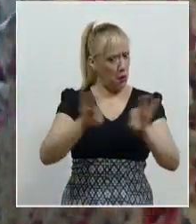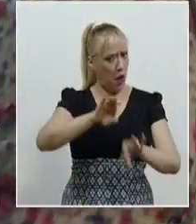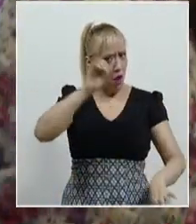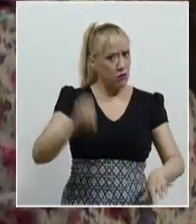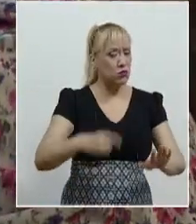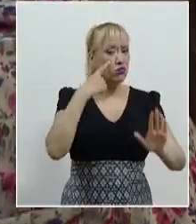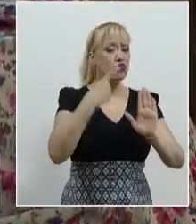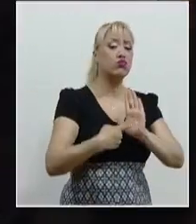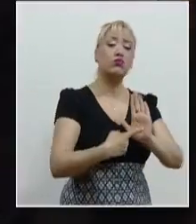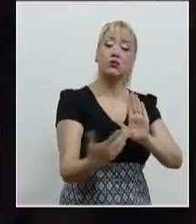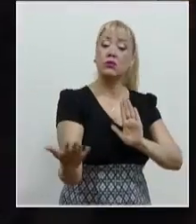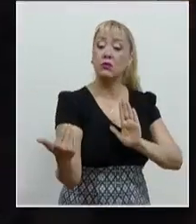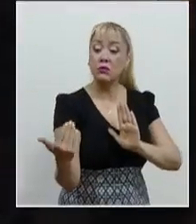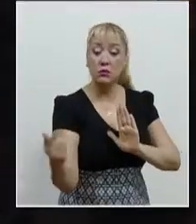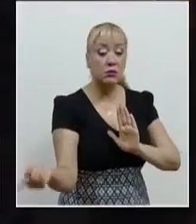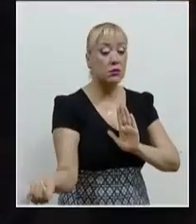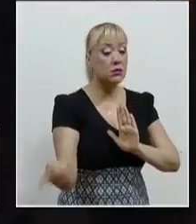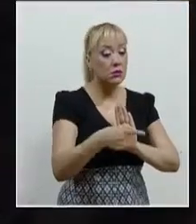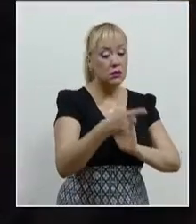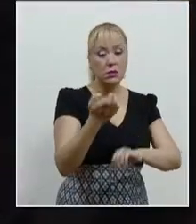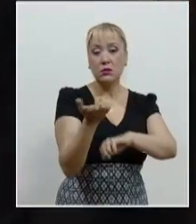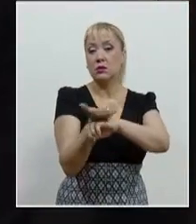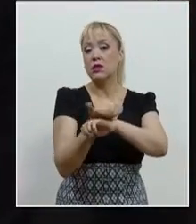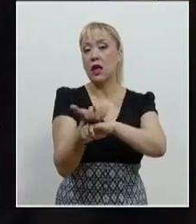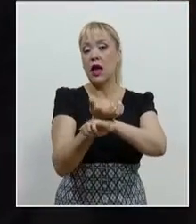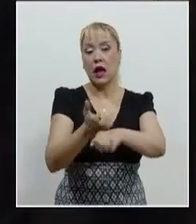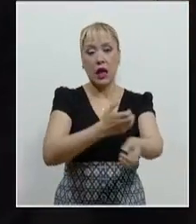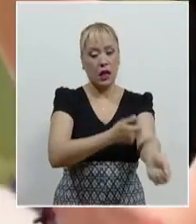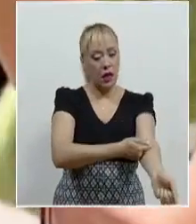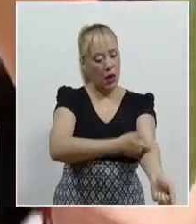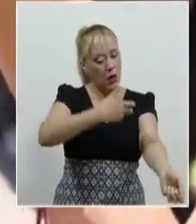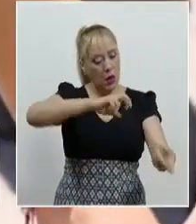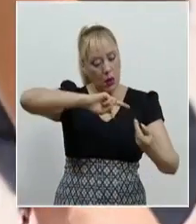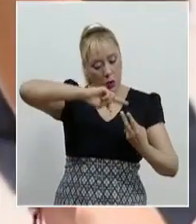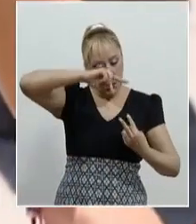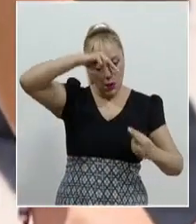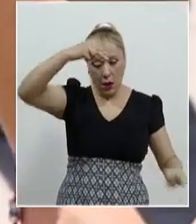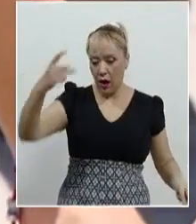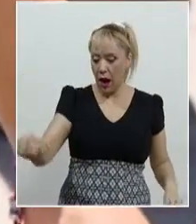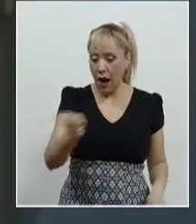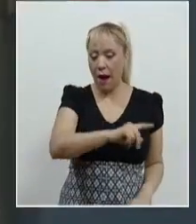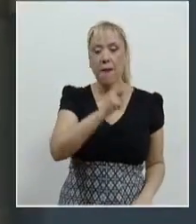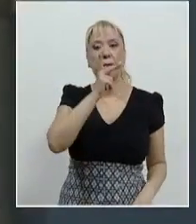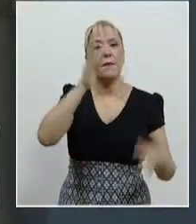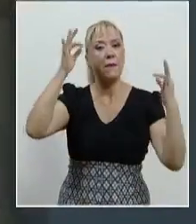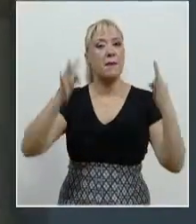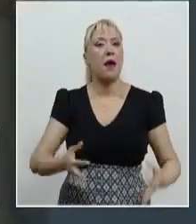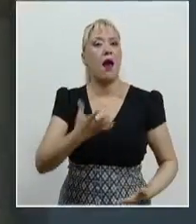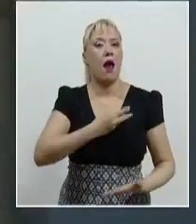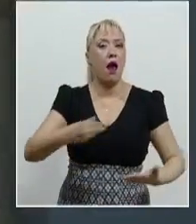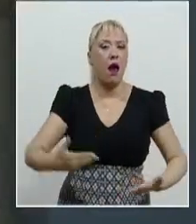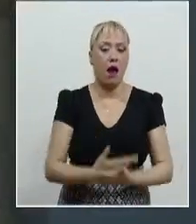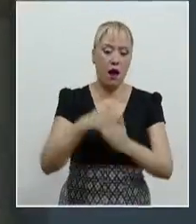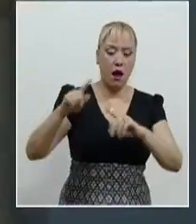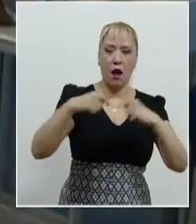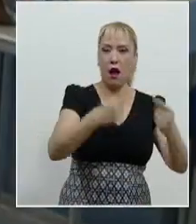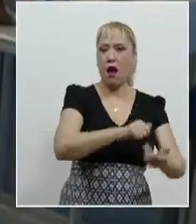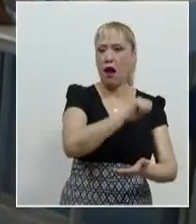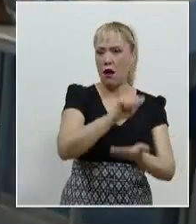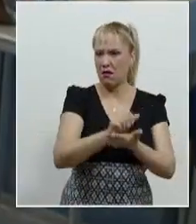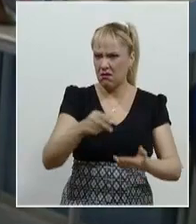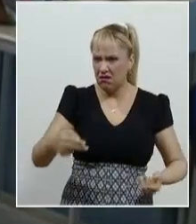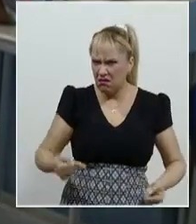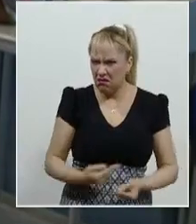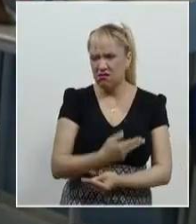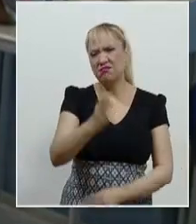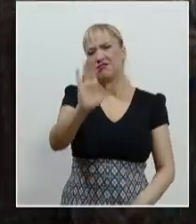del vínculo biológico mediante la prueba pericial de genética para establecer la filiación de un infante nacido bajo